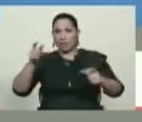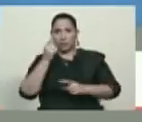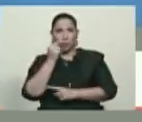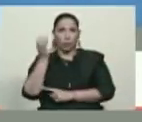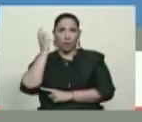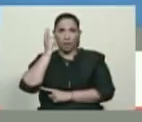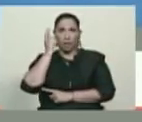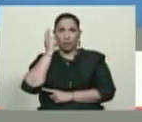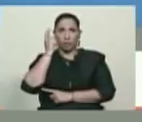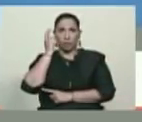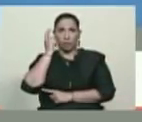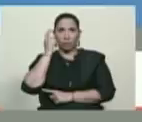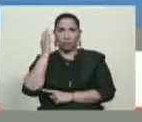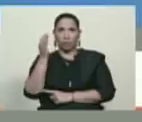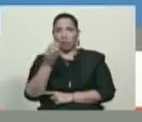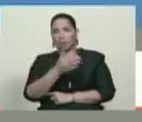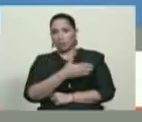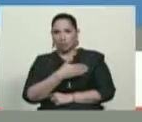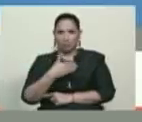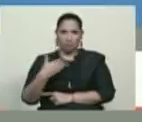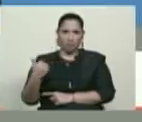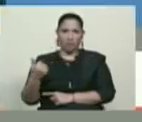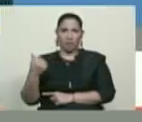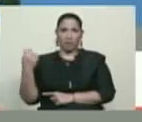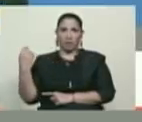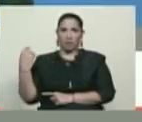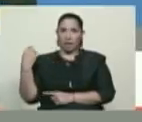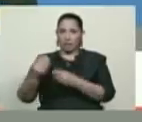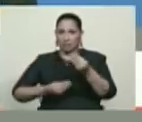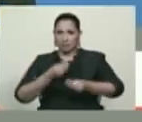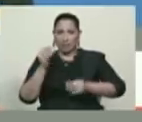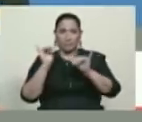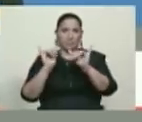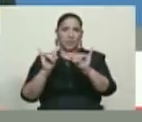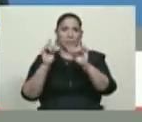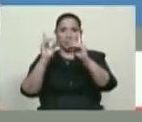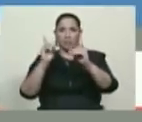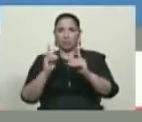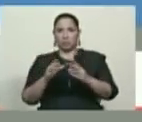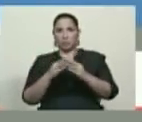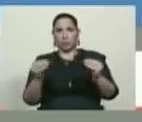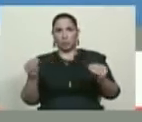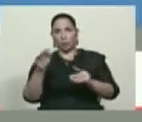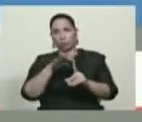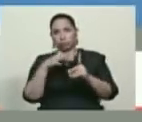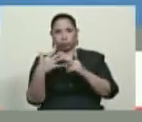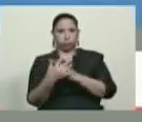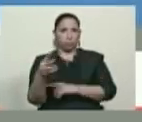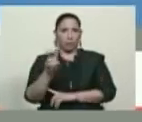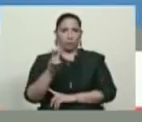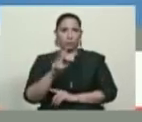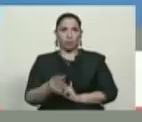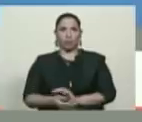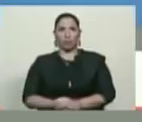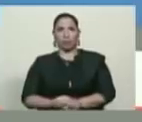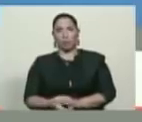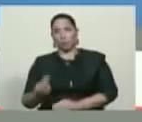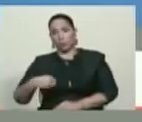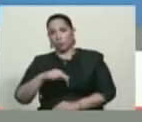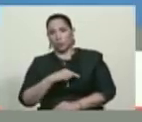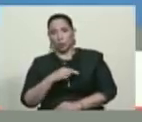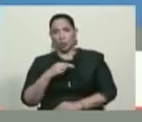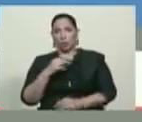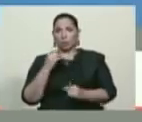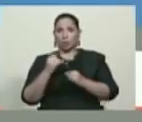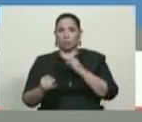tienen que generar sus propias decisiones en todos los ámbitos. Nosotros, para terminar, queremos